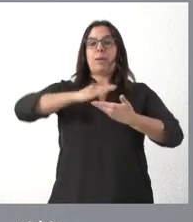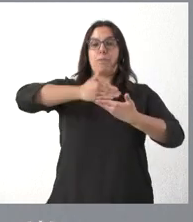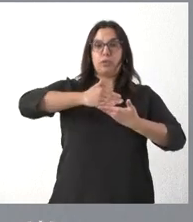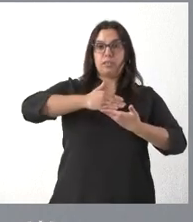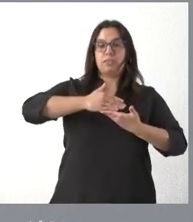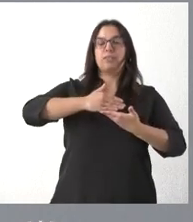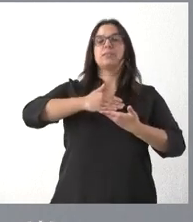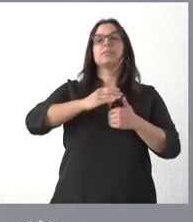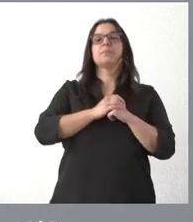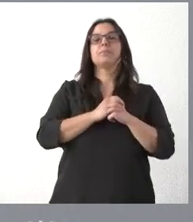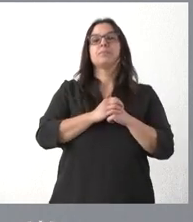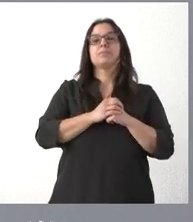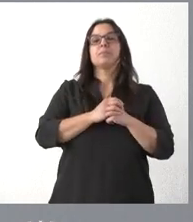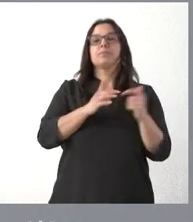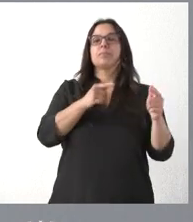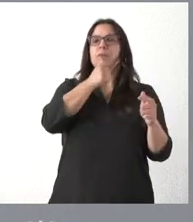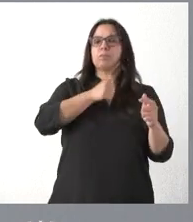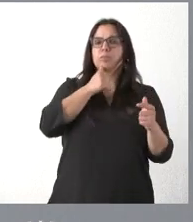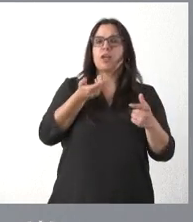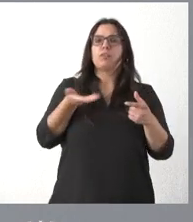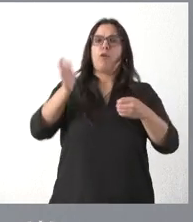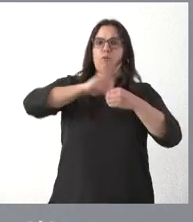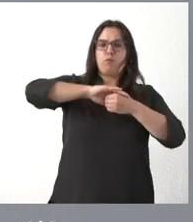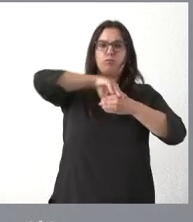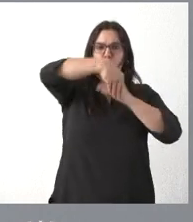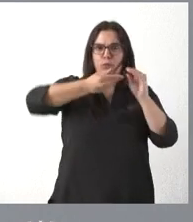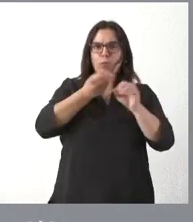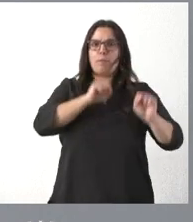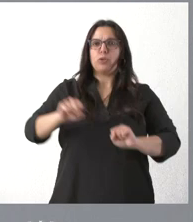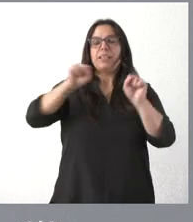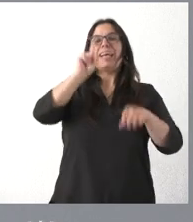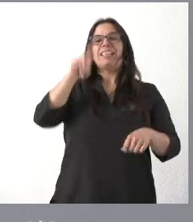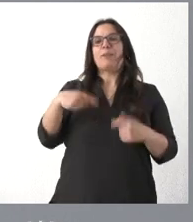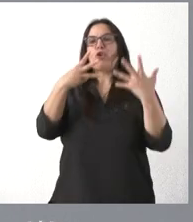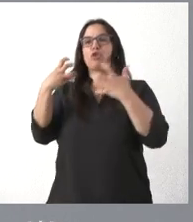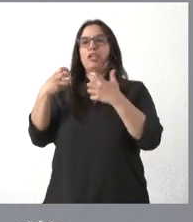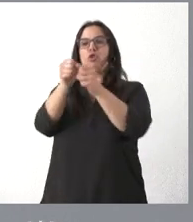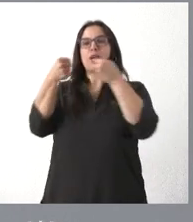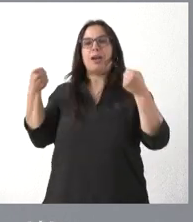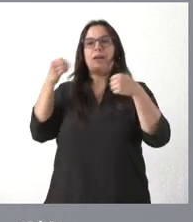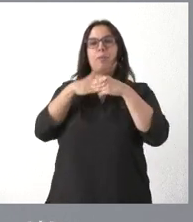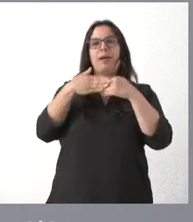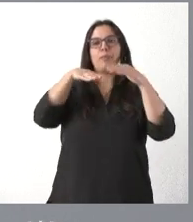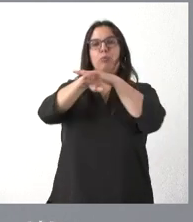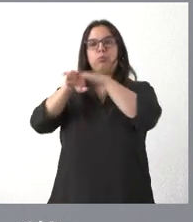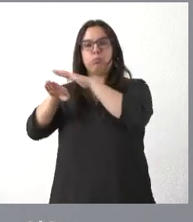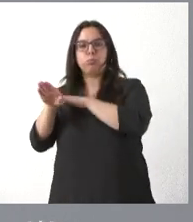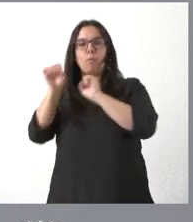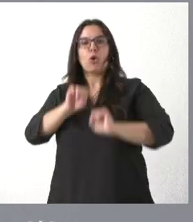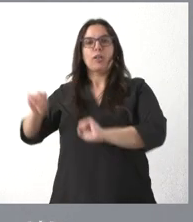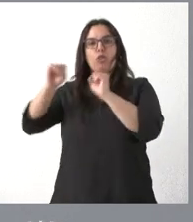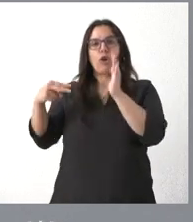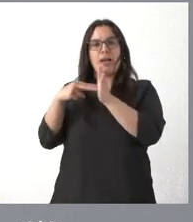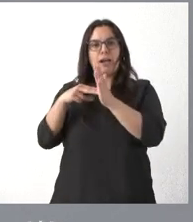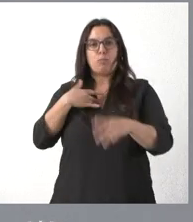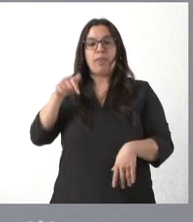y resistentes y con funda protectora así como 800 armarios para la protección y carga de los mismos el proceso de transformación